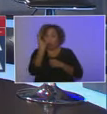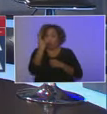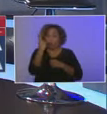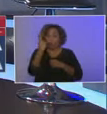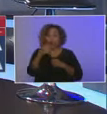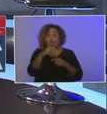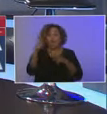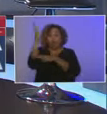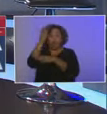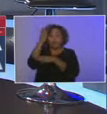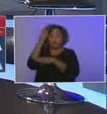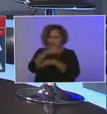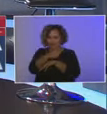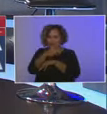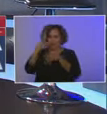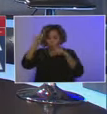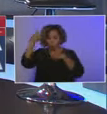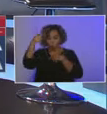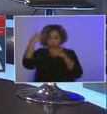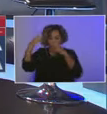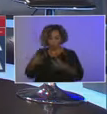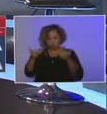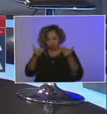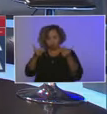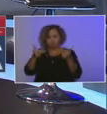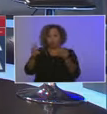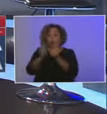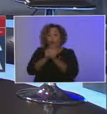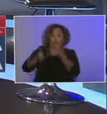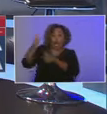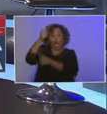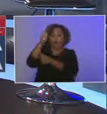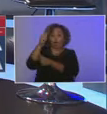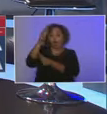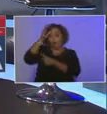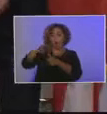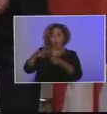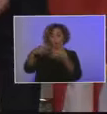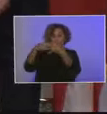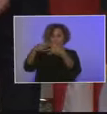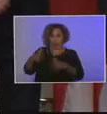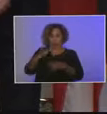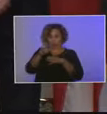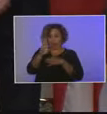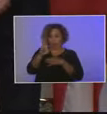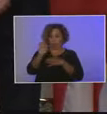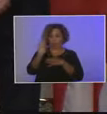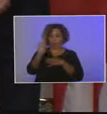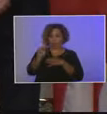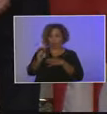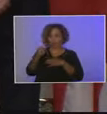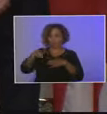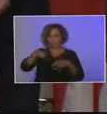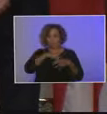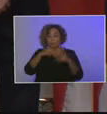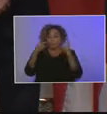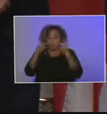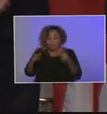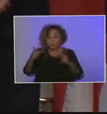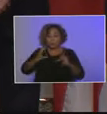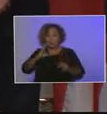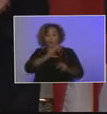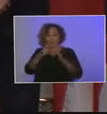conferencia de prensa que hizo la gobernadora de Puerto Rico con el almirante Brown, que es el enlace con la Casa Blanca, con la